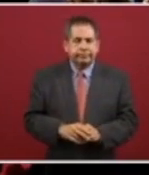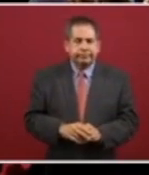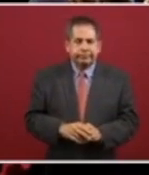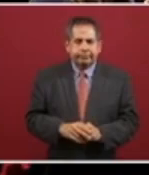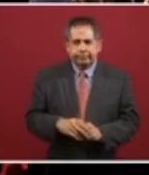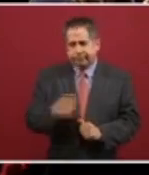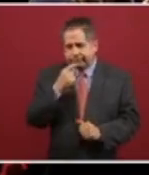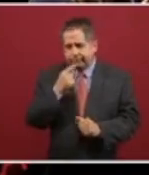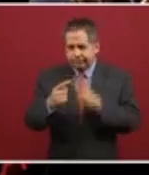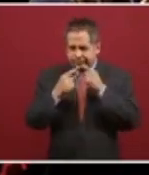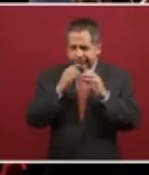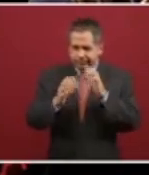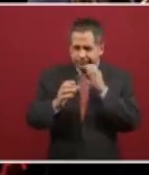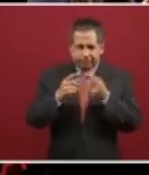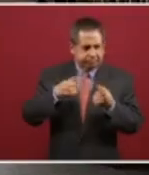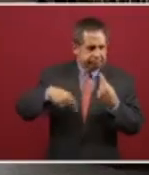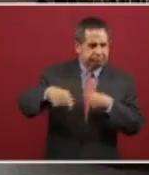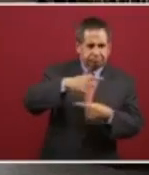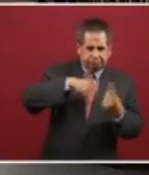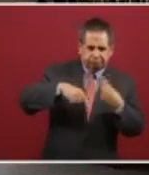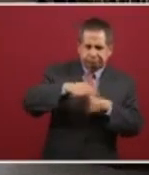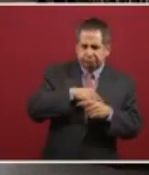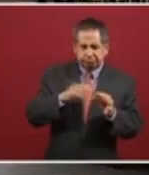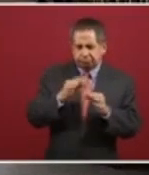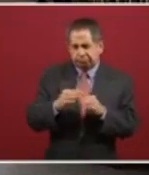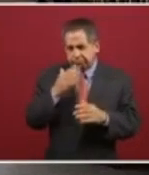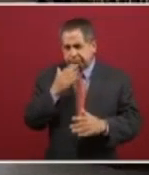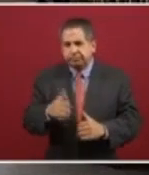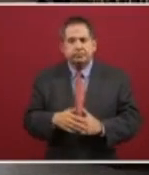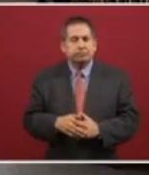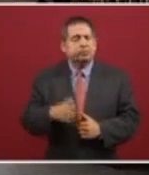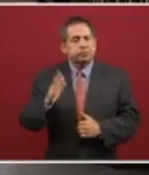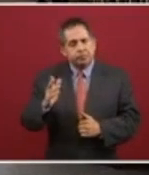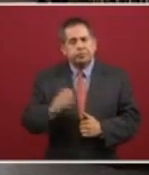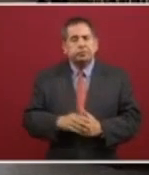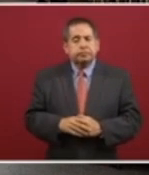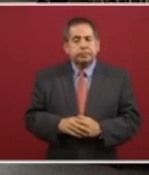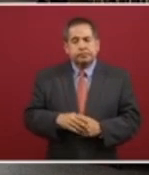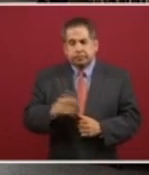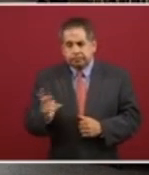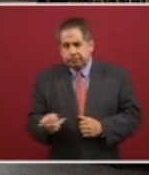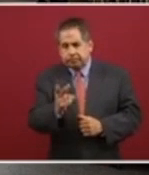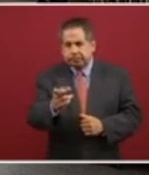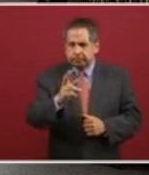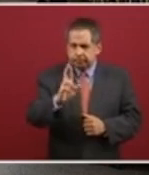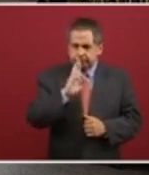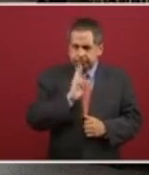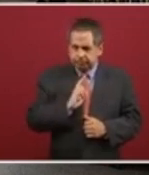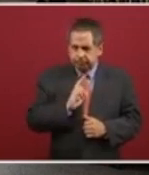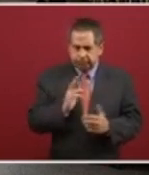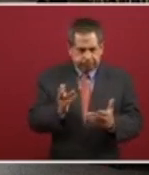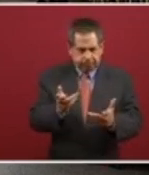Esto sí que es diálogo circular, ¿eh? Pero vamos a preguntas y respuestas.